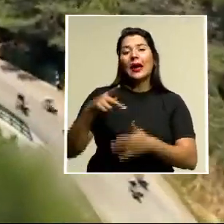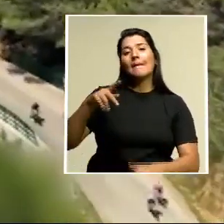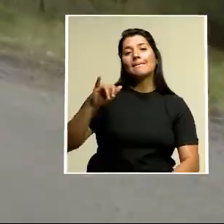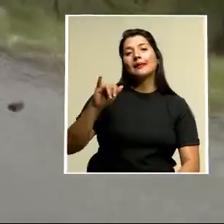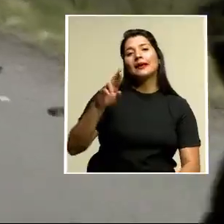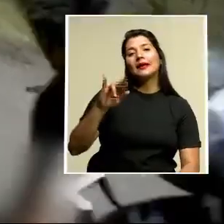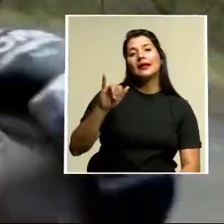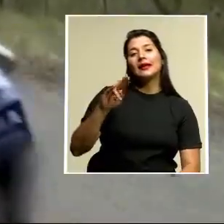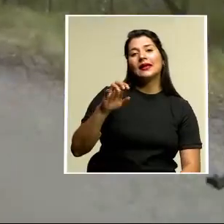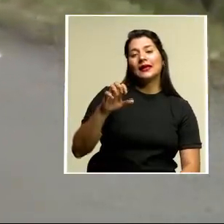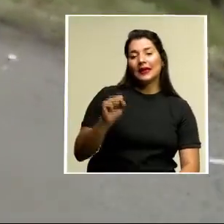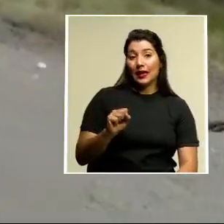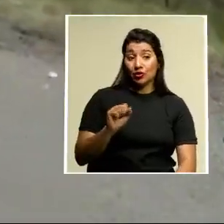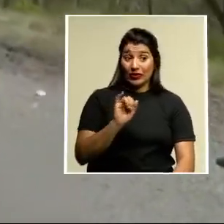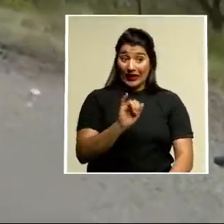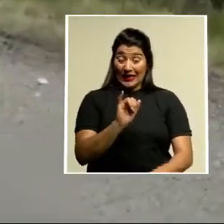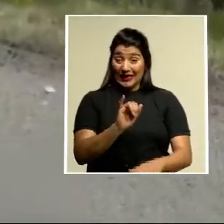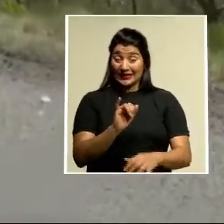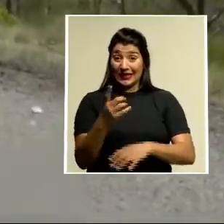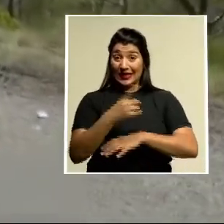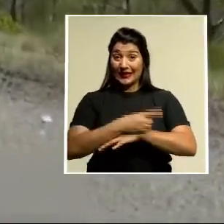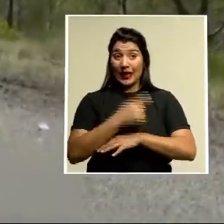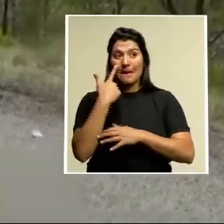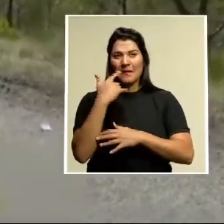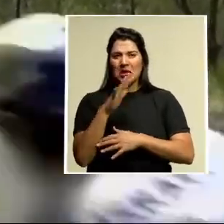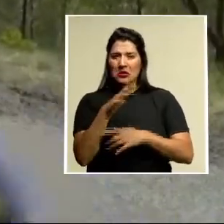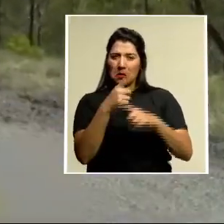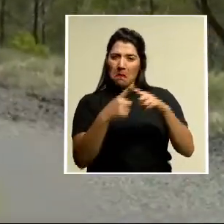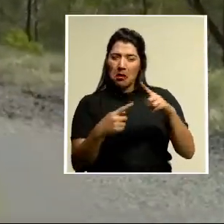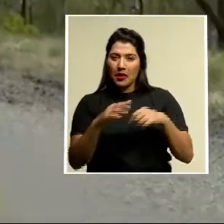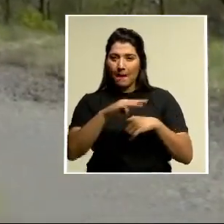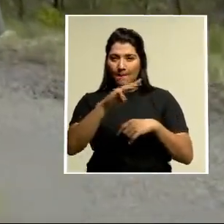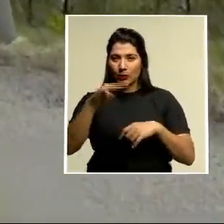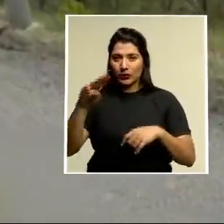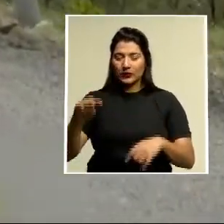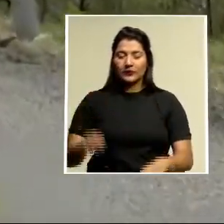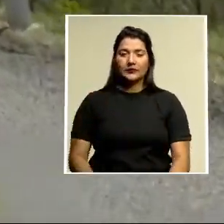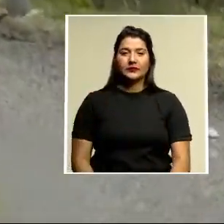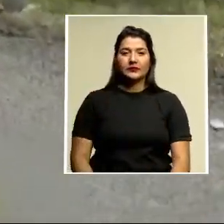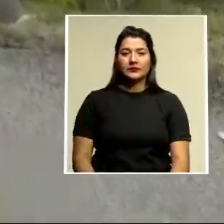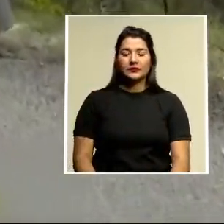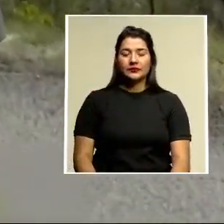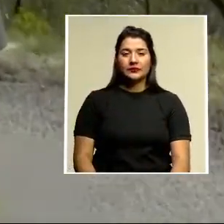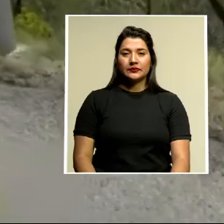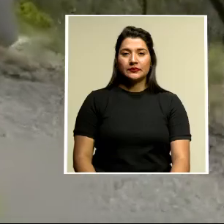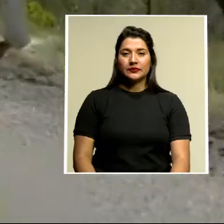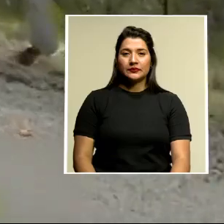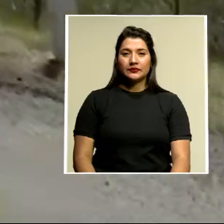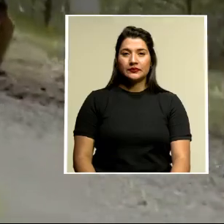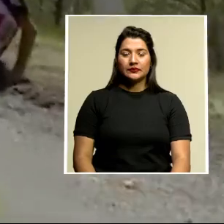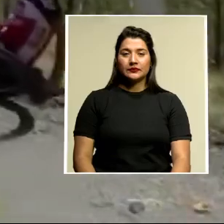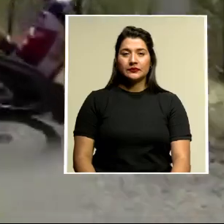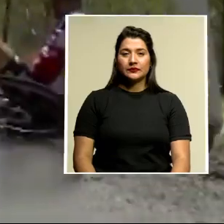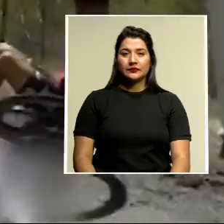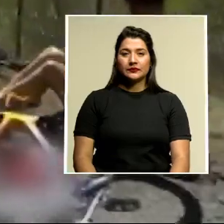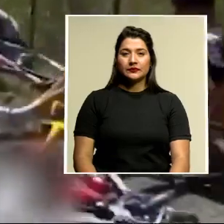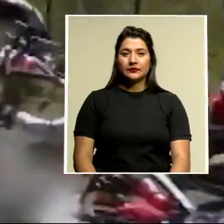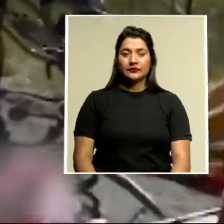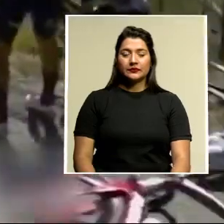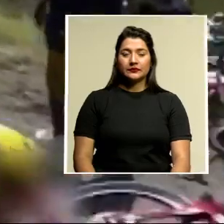Eddy Merckx. El ciclista de Deuxenic se impuso al sprint a su compañero de equipo Michael Markov y al